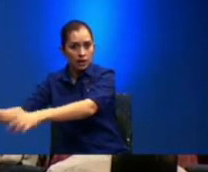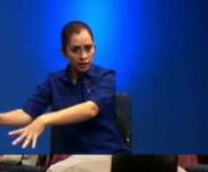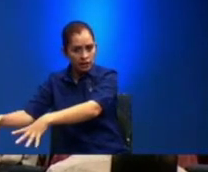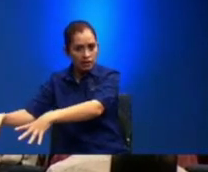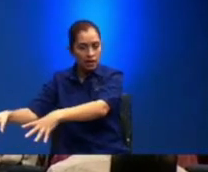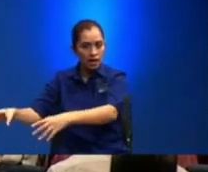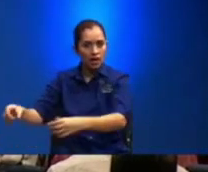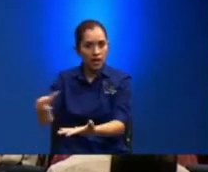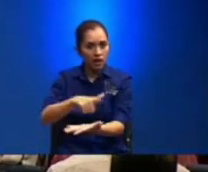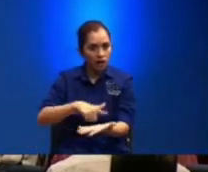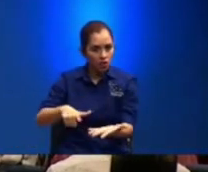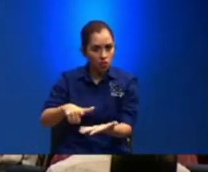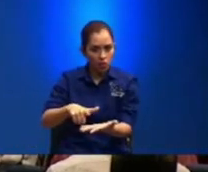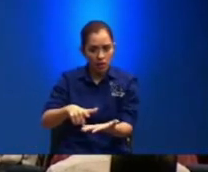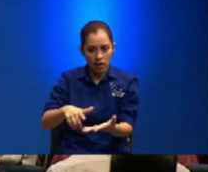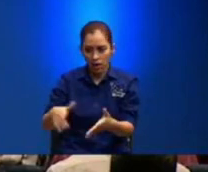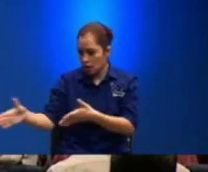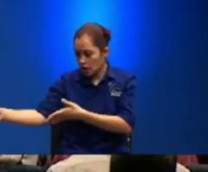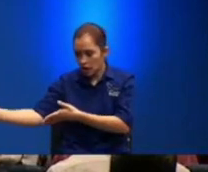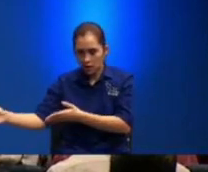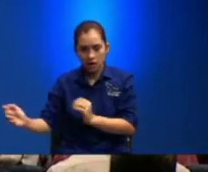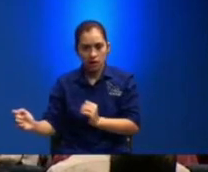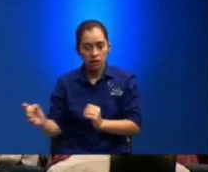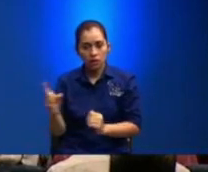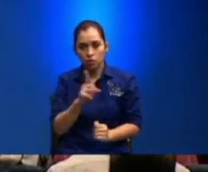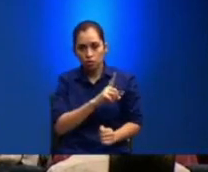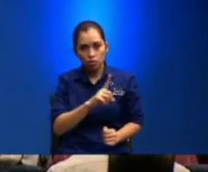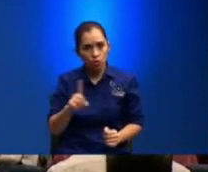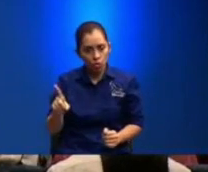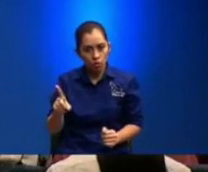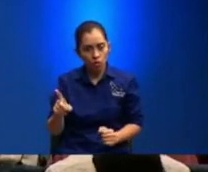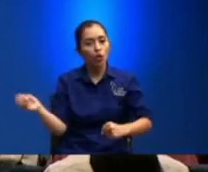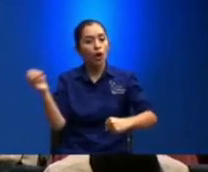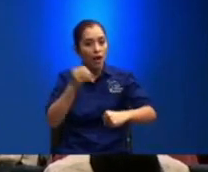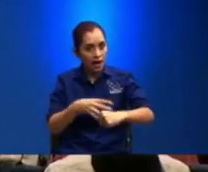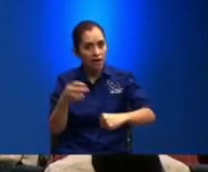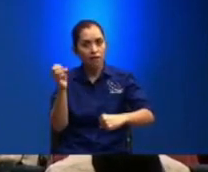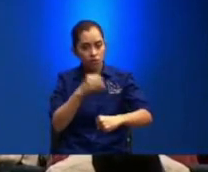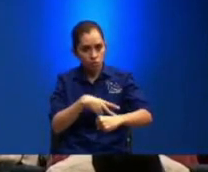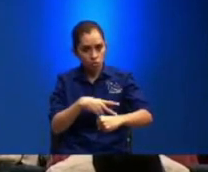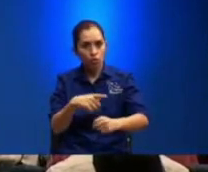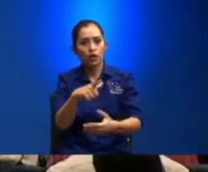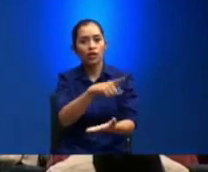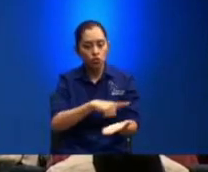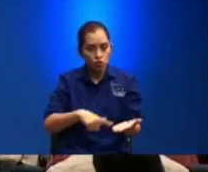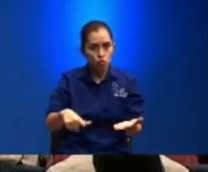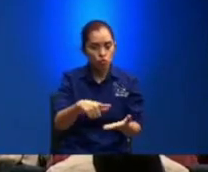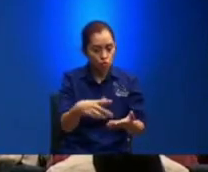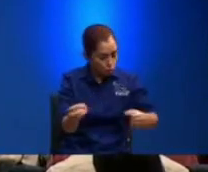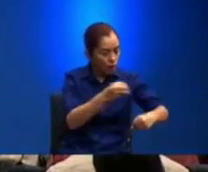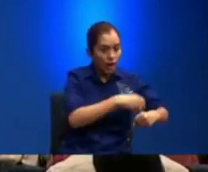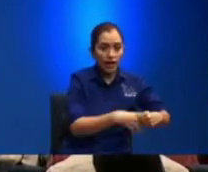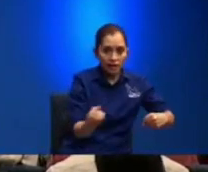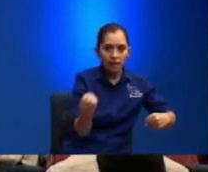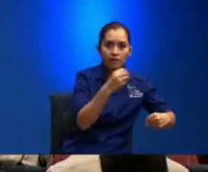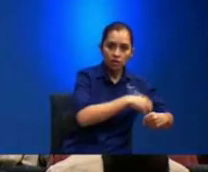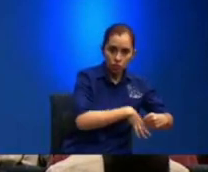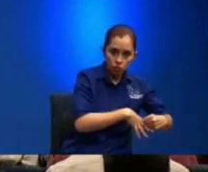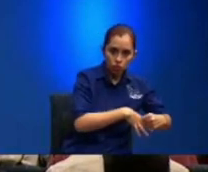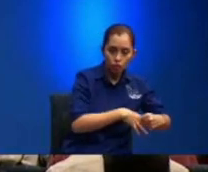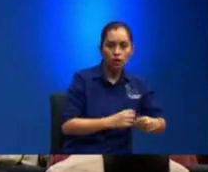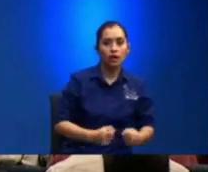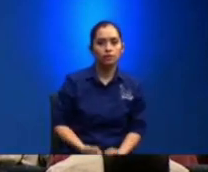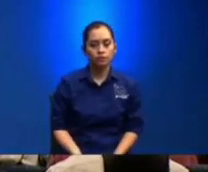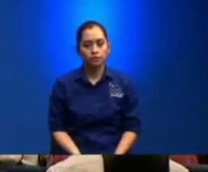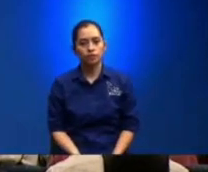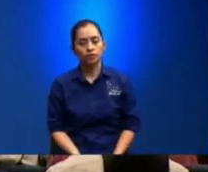usted se tira su basura delicadamente barman seguro era es que sabe por qué